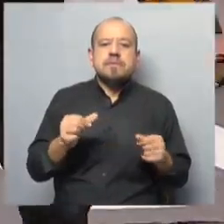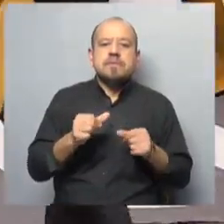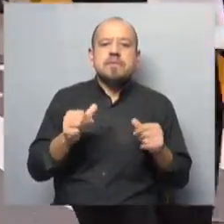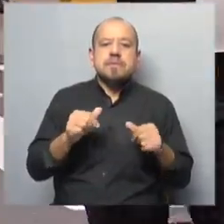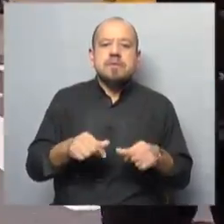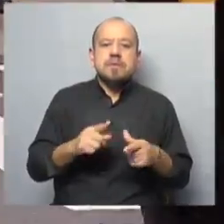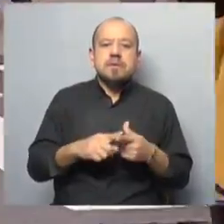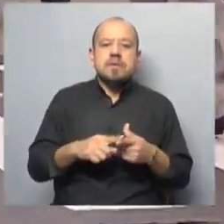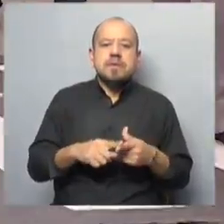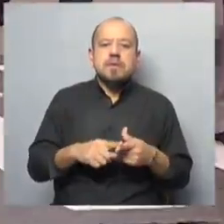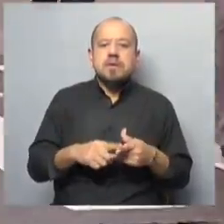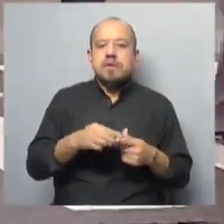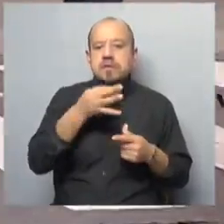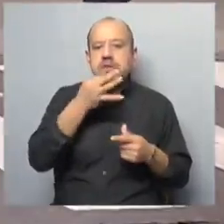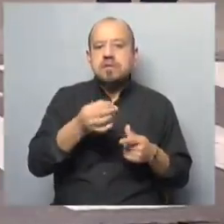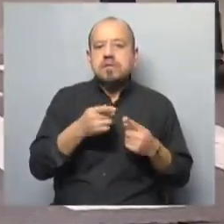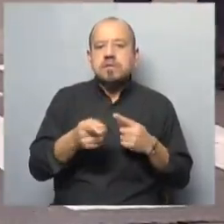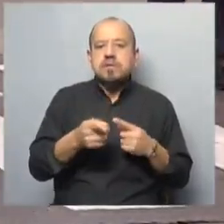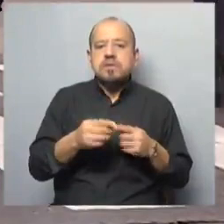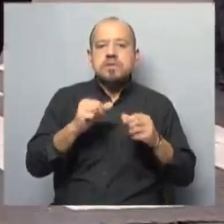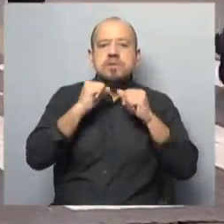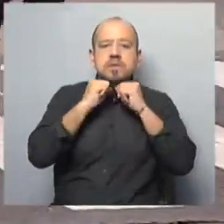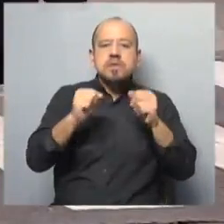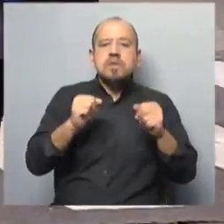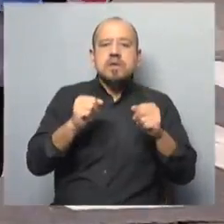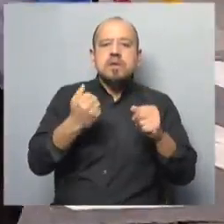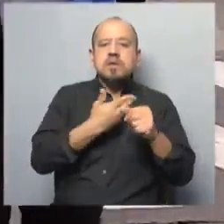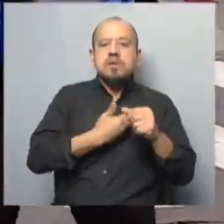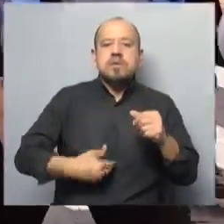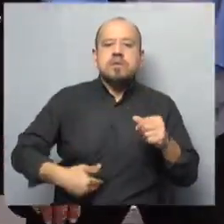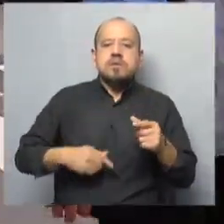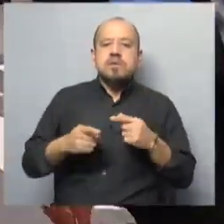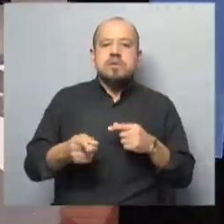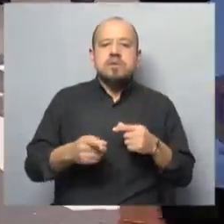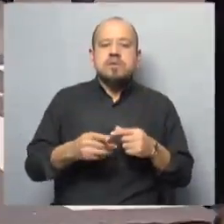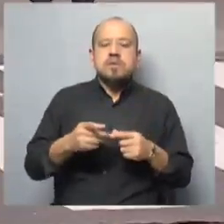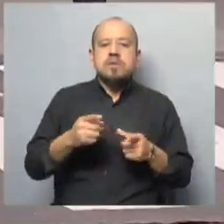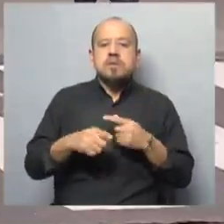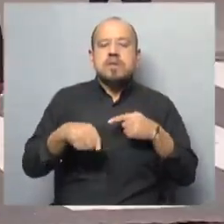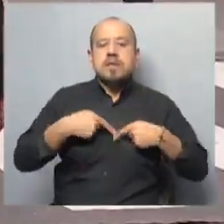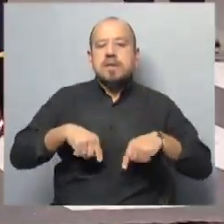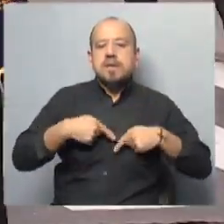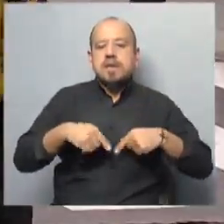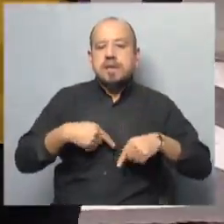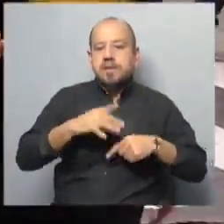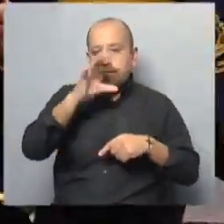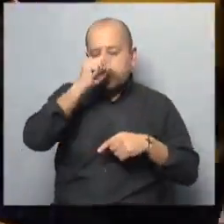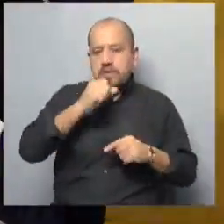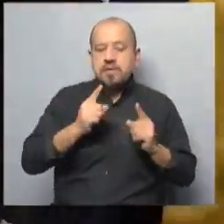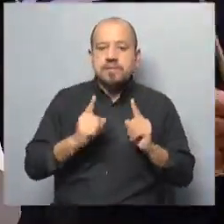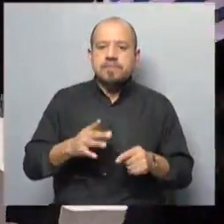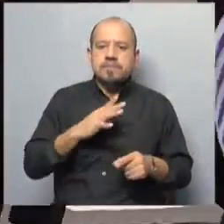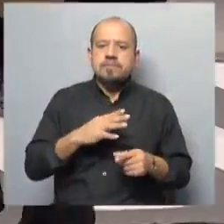aquí, discurso del secretario de la Presidencia de la República, del intendente de Florida también, y un gran número